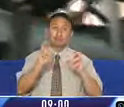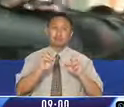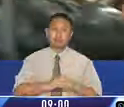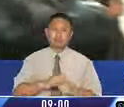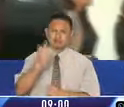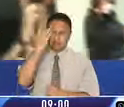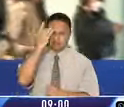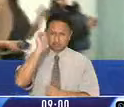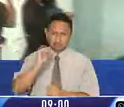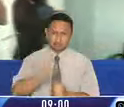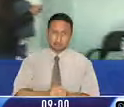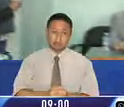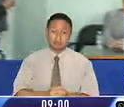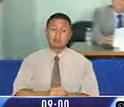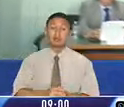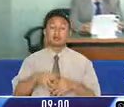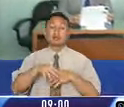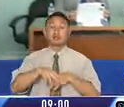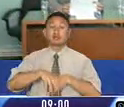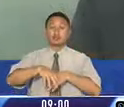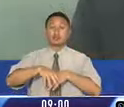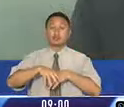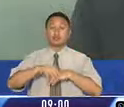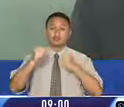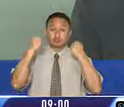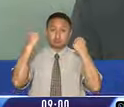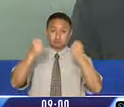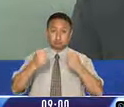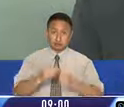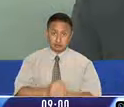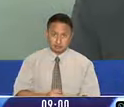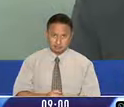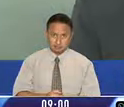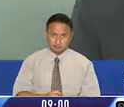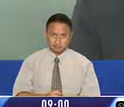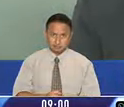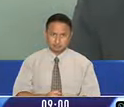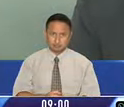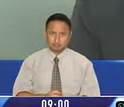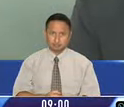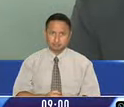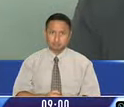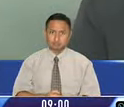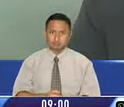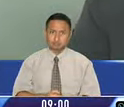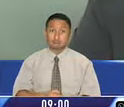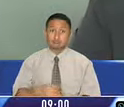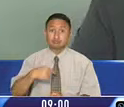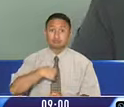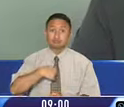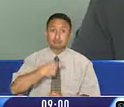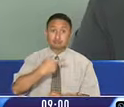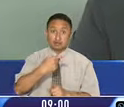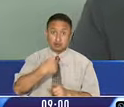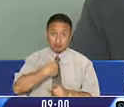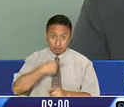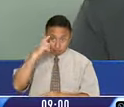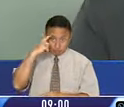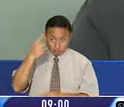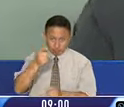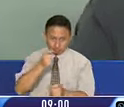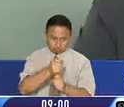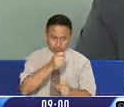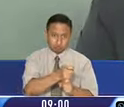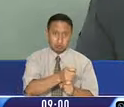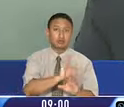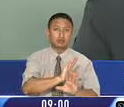es la judicialización de la protesta social. No tenemos la intención de perseguir a nadie. La justicia